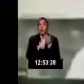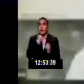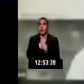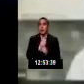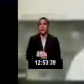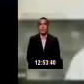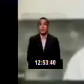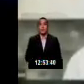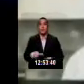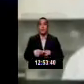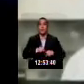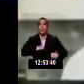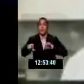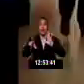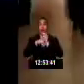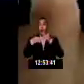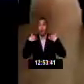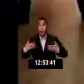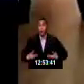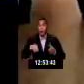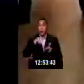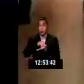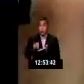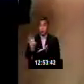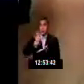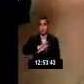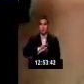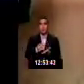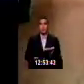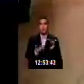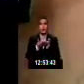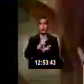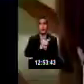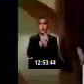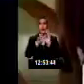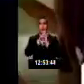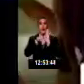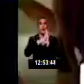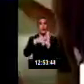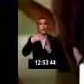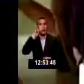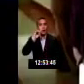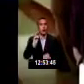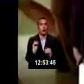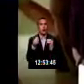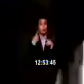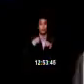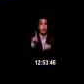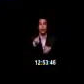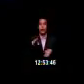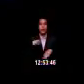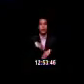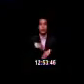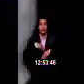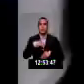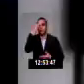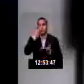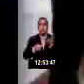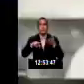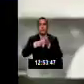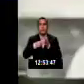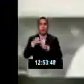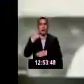en su momento, cuando se tramitaba la ley humanitaria en la Asamblea, propuso una reforma al Código de la Niñez y Adolescencia, pero no fue acogida por atentar contra